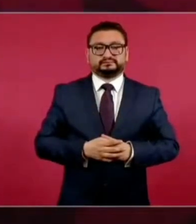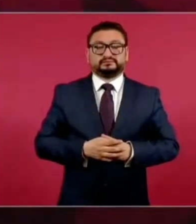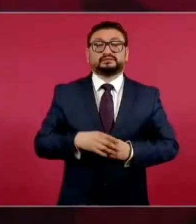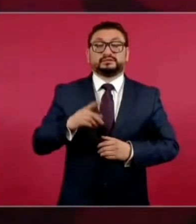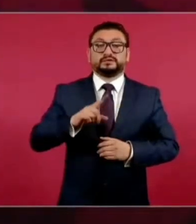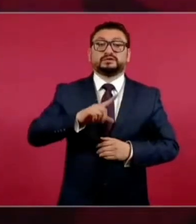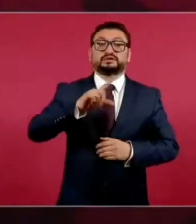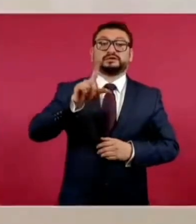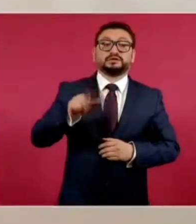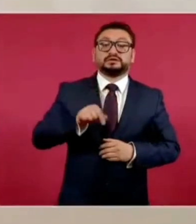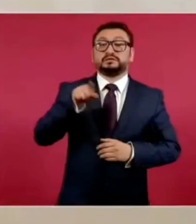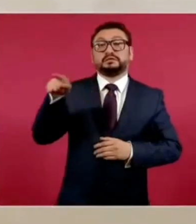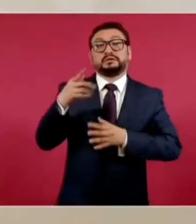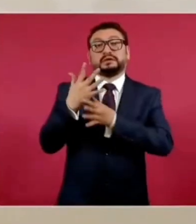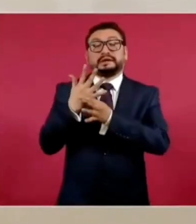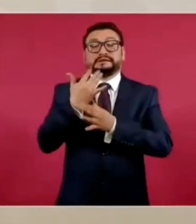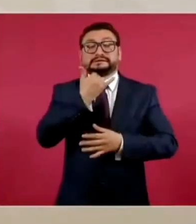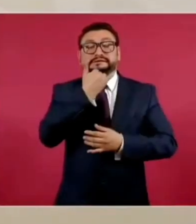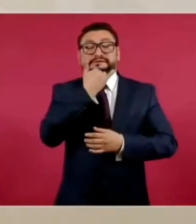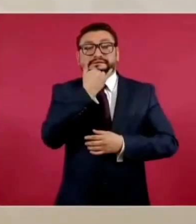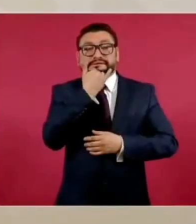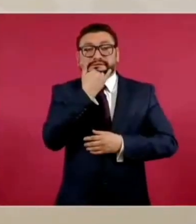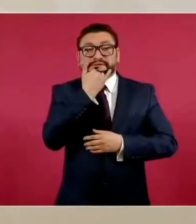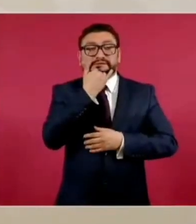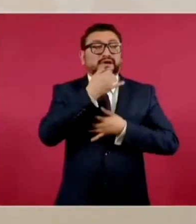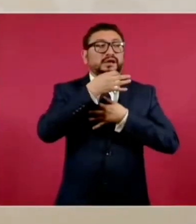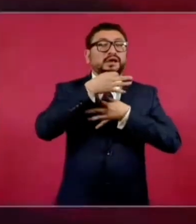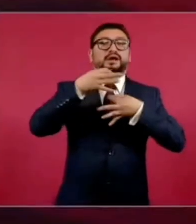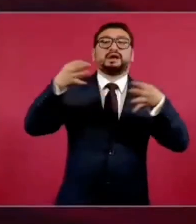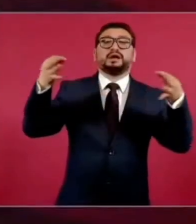después ofreció disculpa públicamente.